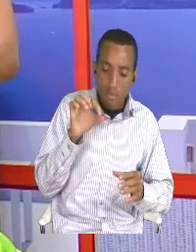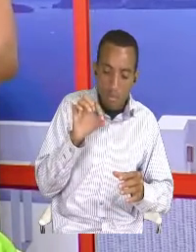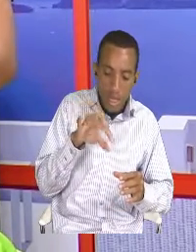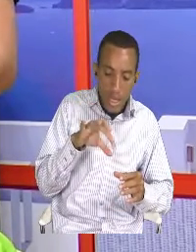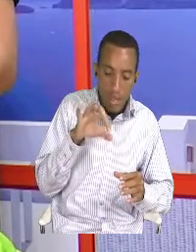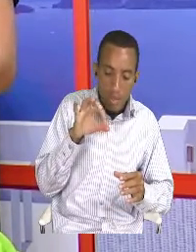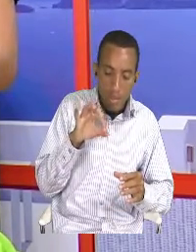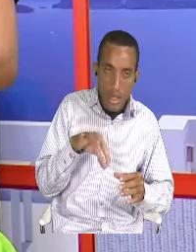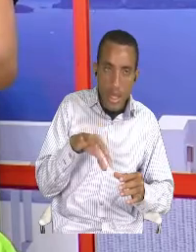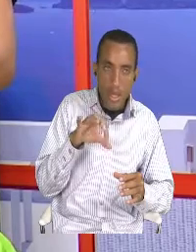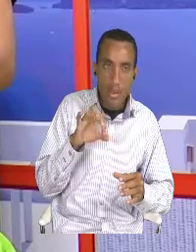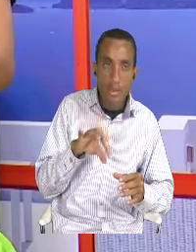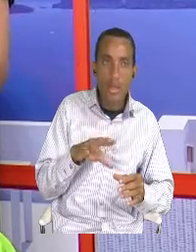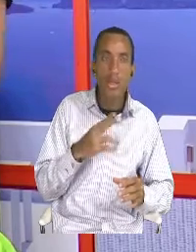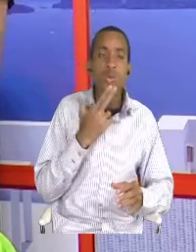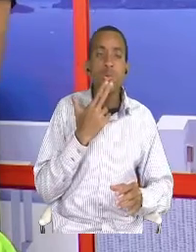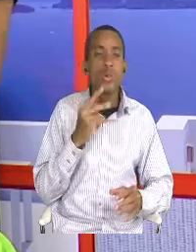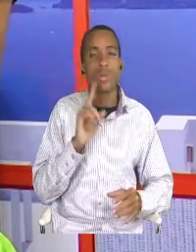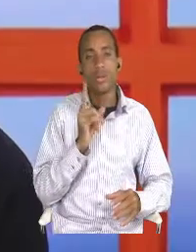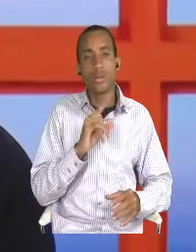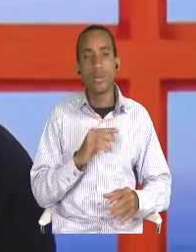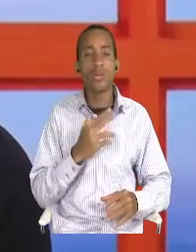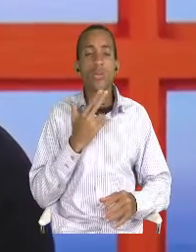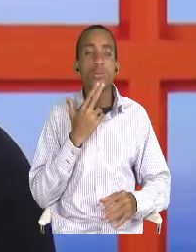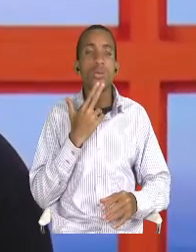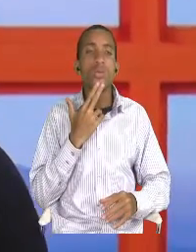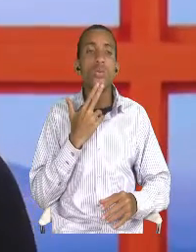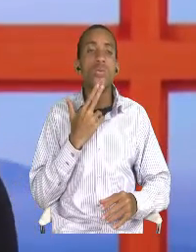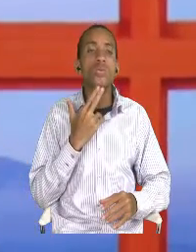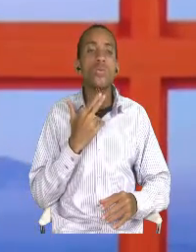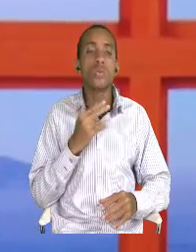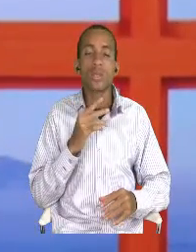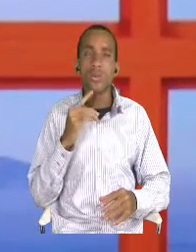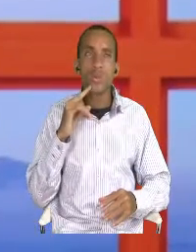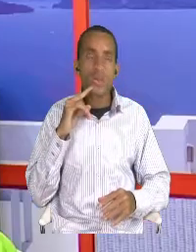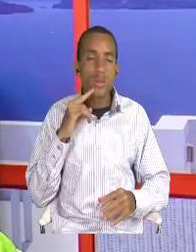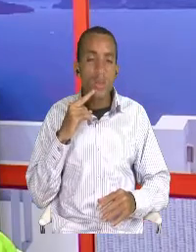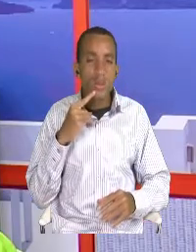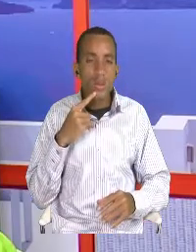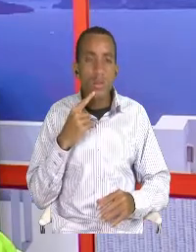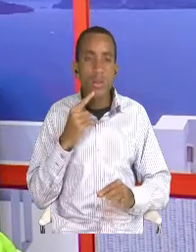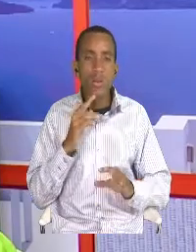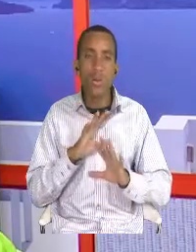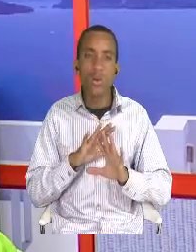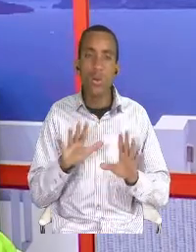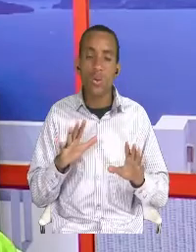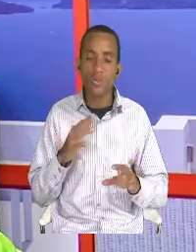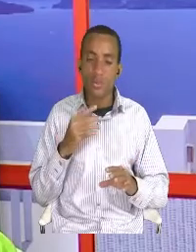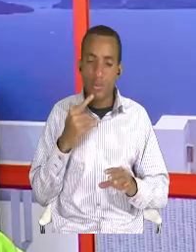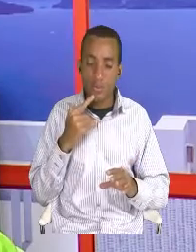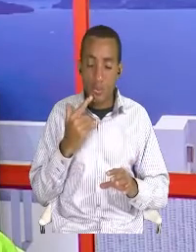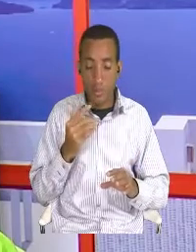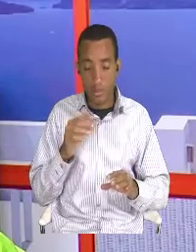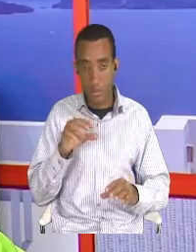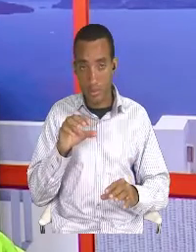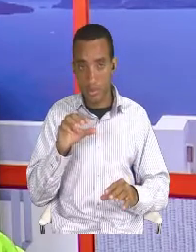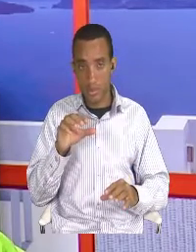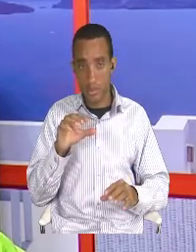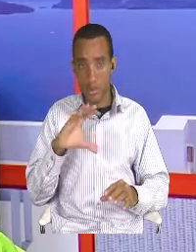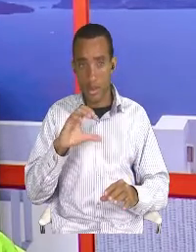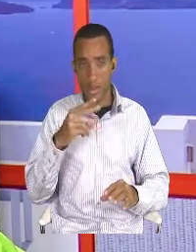endulzo porque me encanta así, me encanta el sabor amargo del chocolate. Bueno, acá tenemos entonces el yogur griego, las semillas de chía, la salsa de